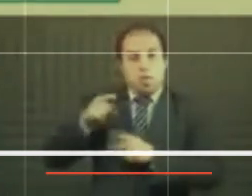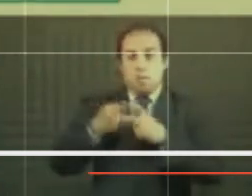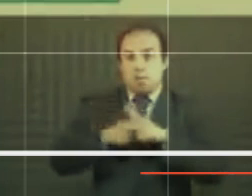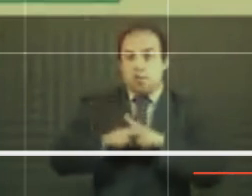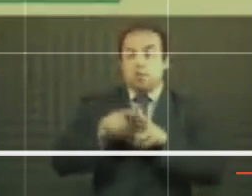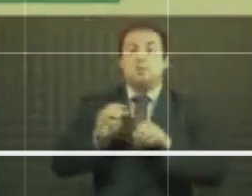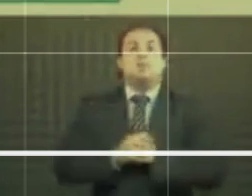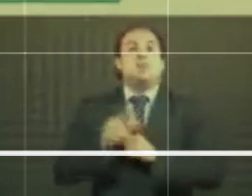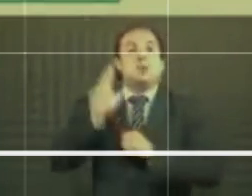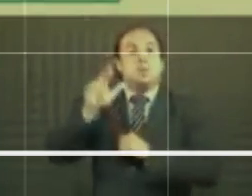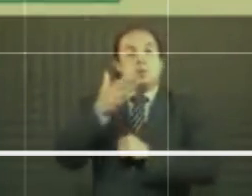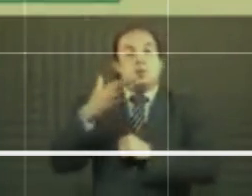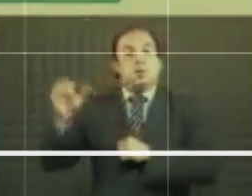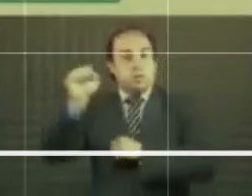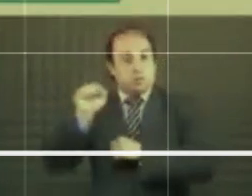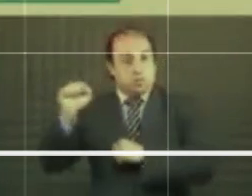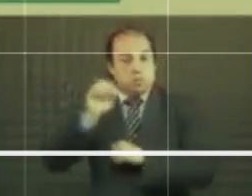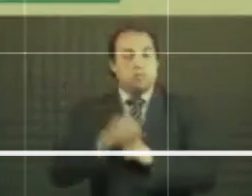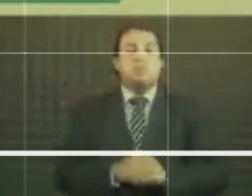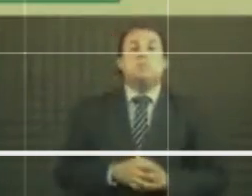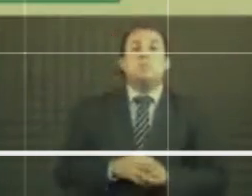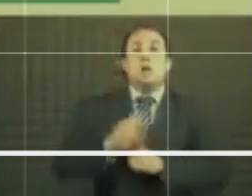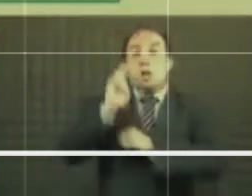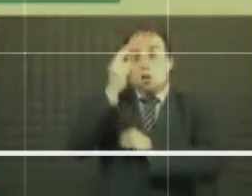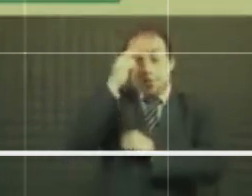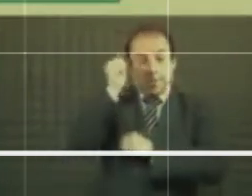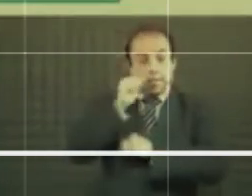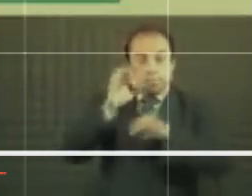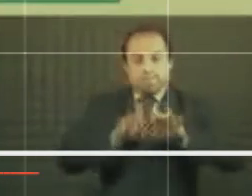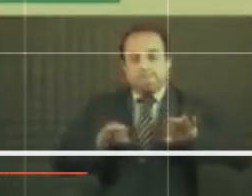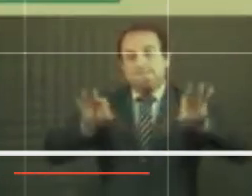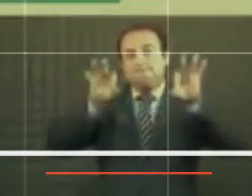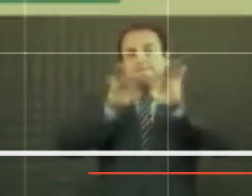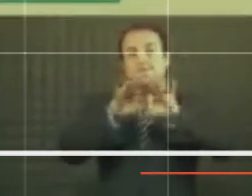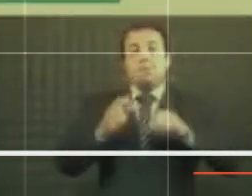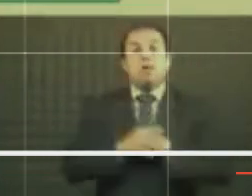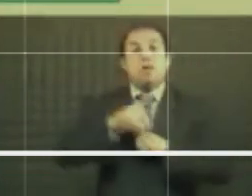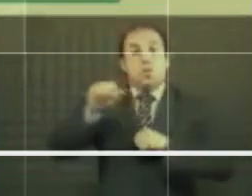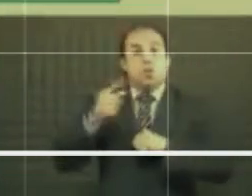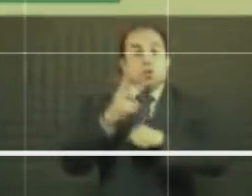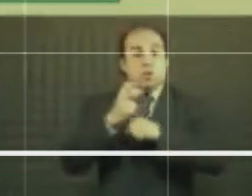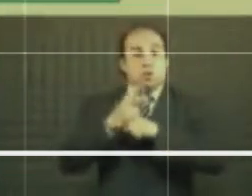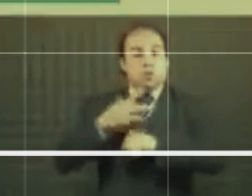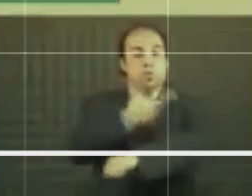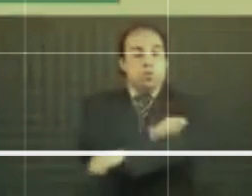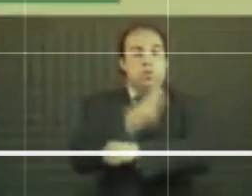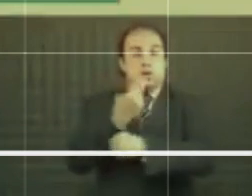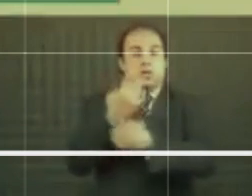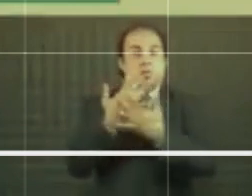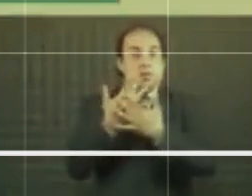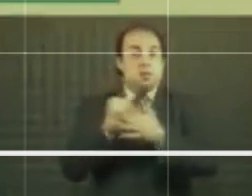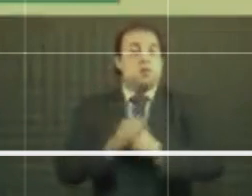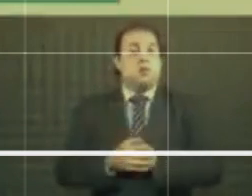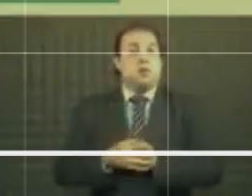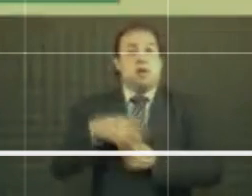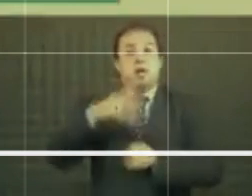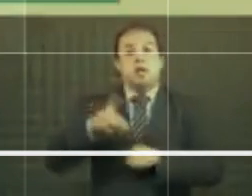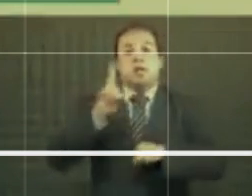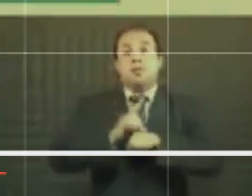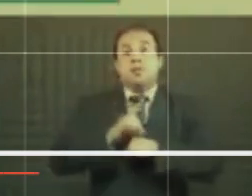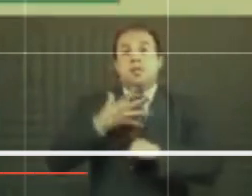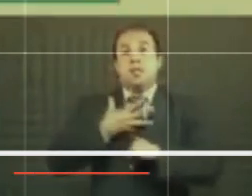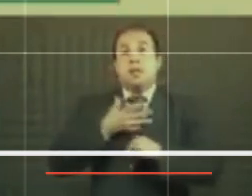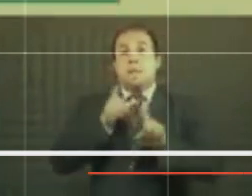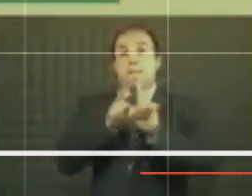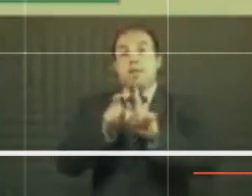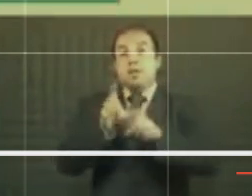el martes 10 hasta el sábado 14. Y recuerden, siempre es importante recalcarlo, posterior a su segunda dosis deberán esperar por lo menos 14 días para contar